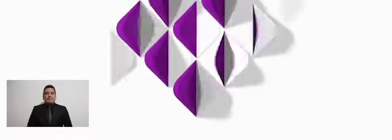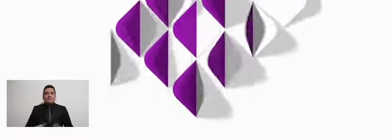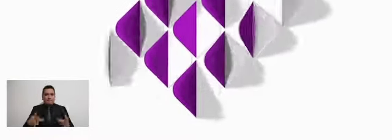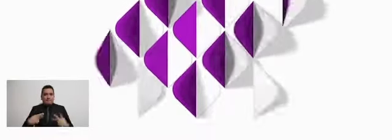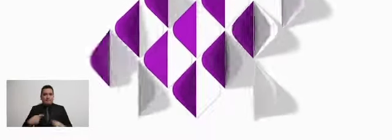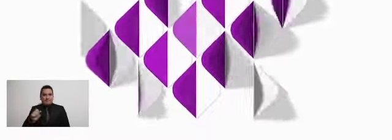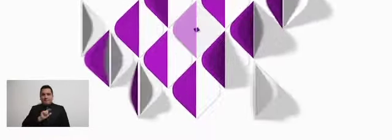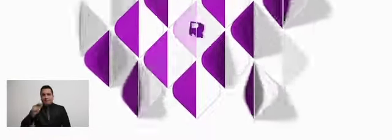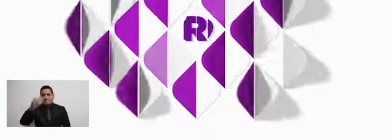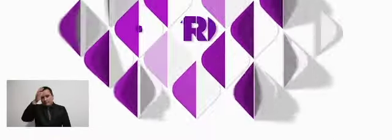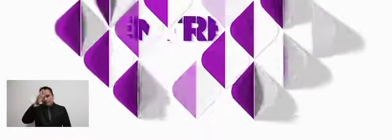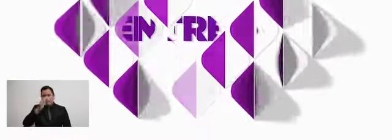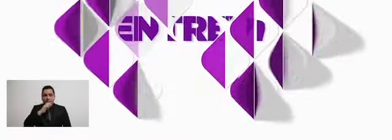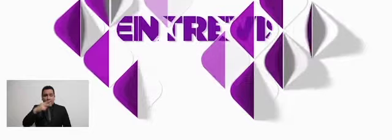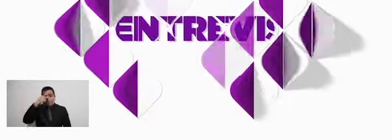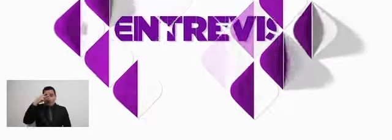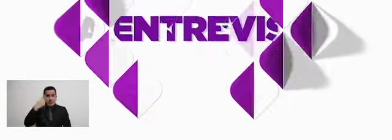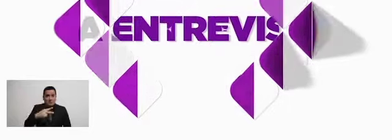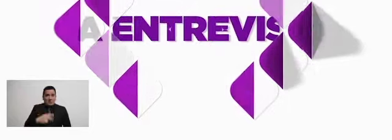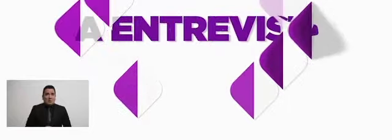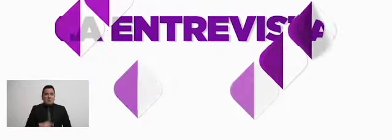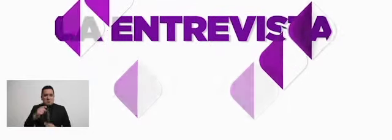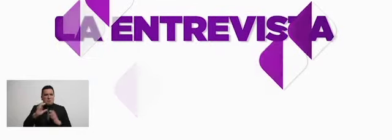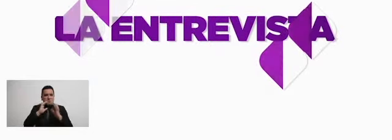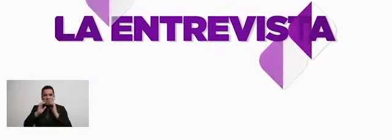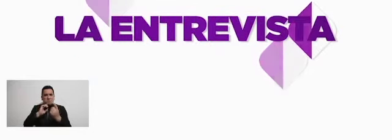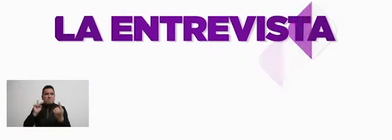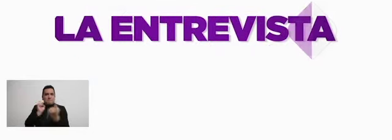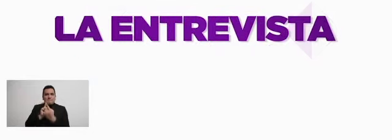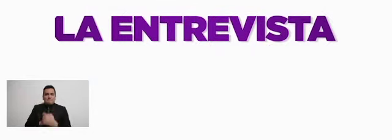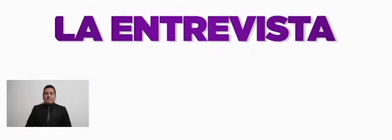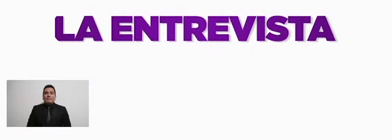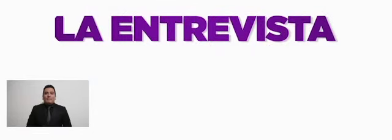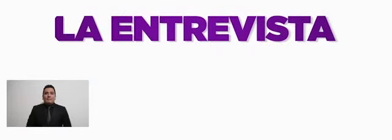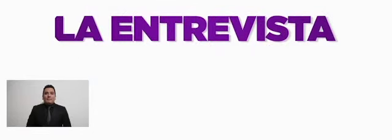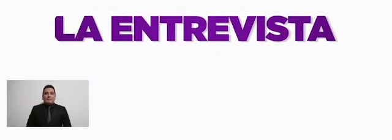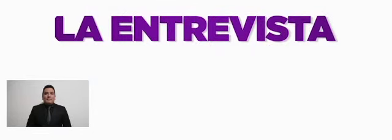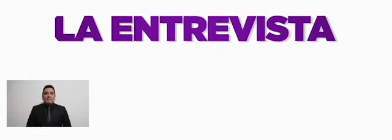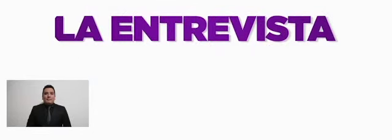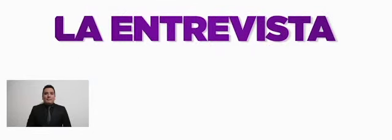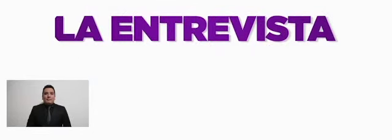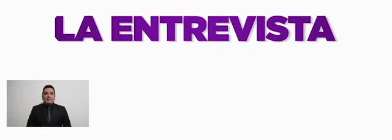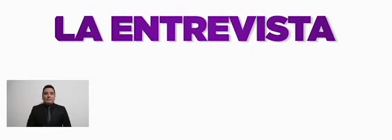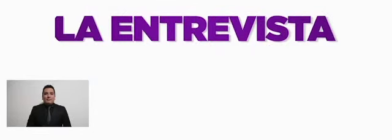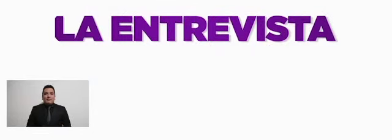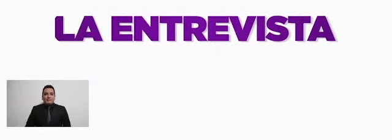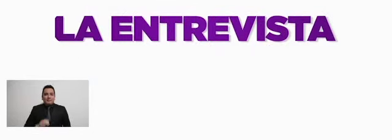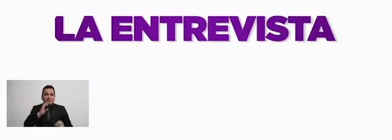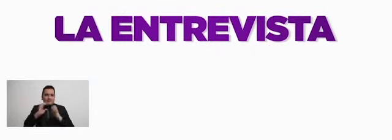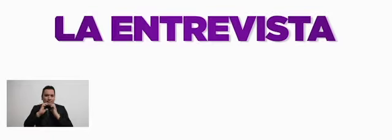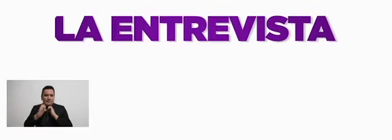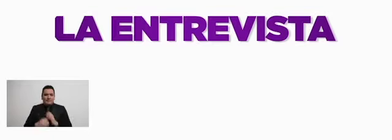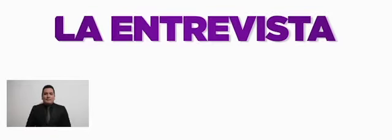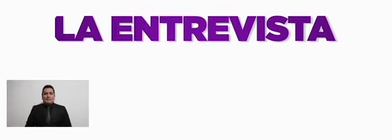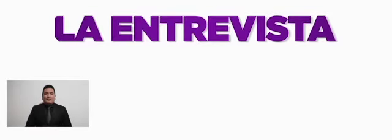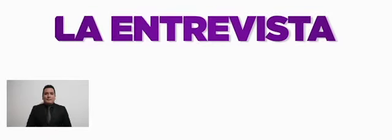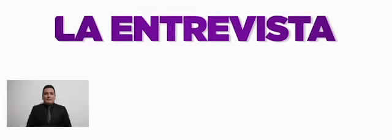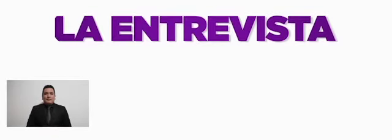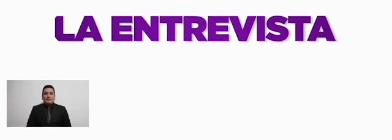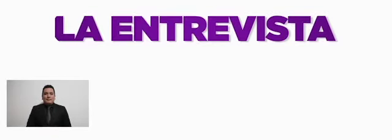Protagonistas de la vida democrática de Coahuila y de México en comunicación directa con usted. La entrevista.